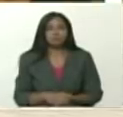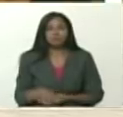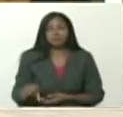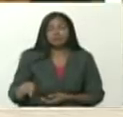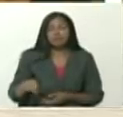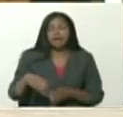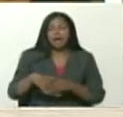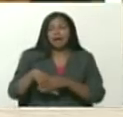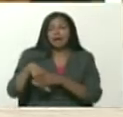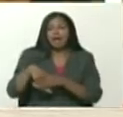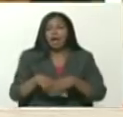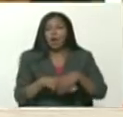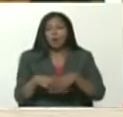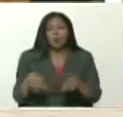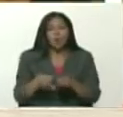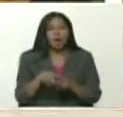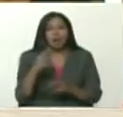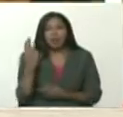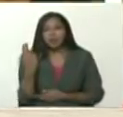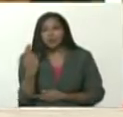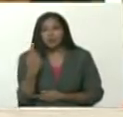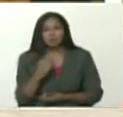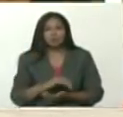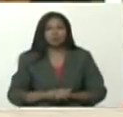agarraditos de la mano.